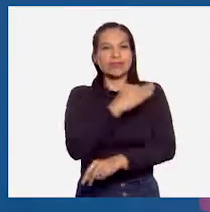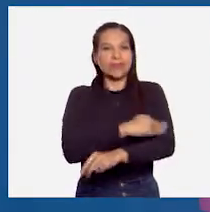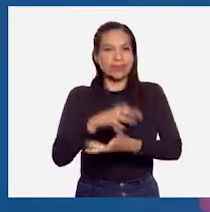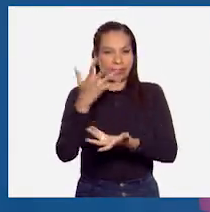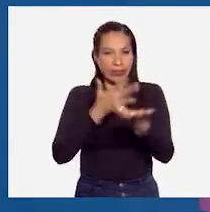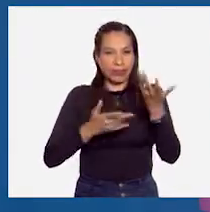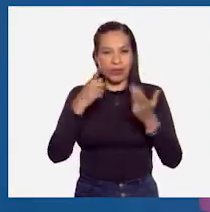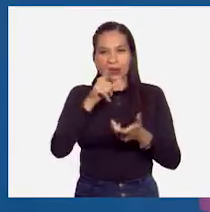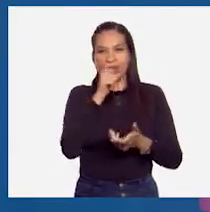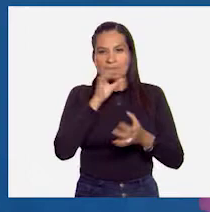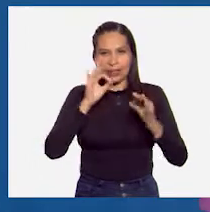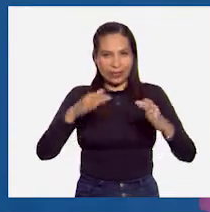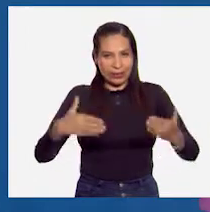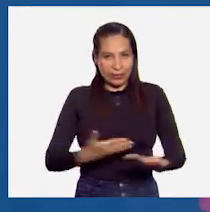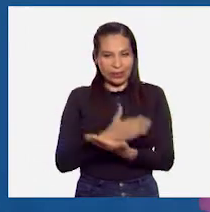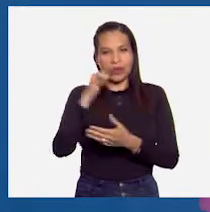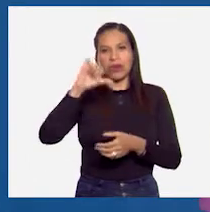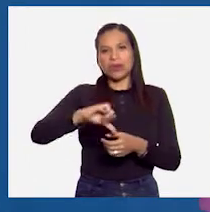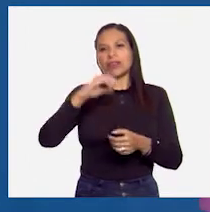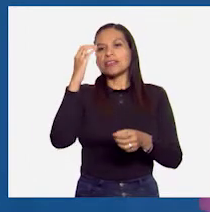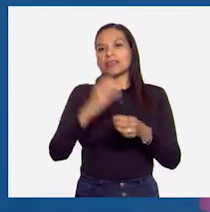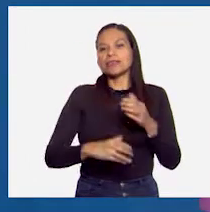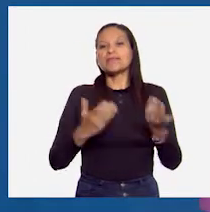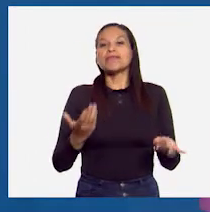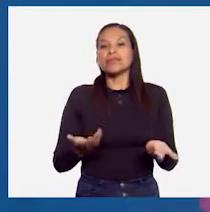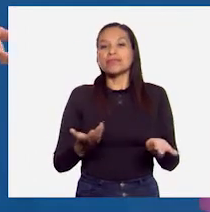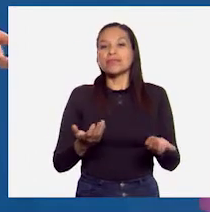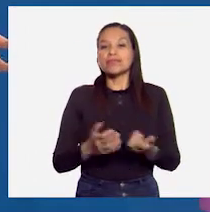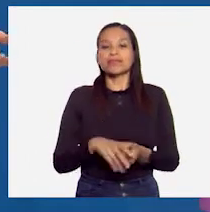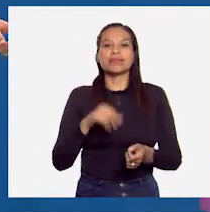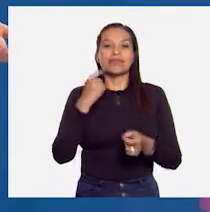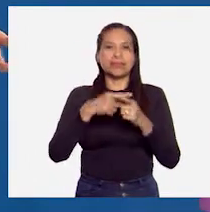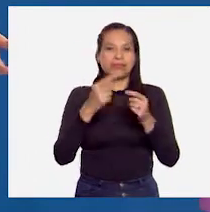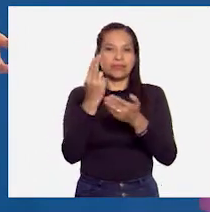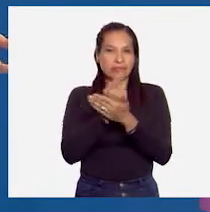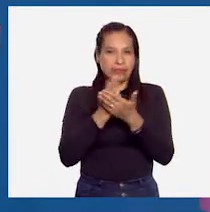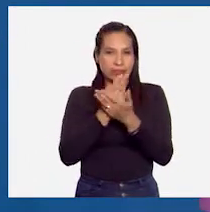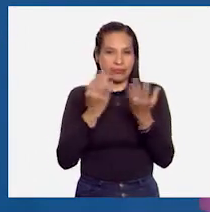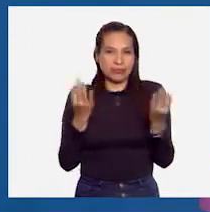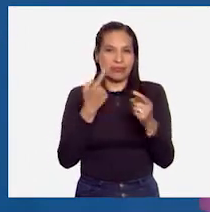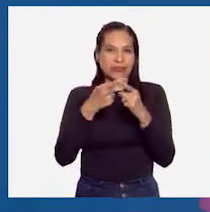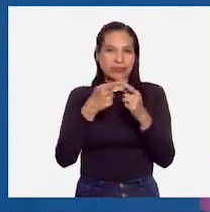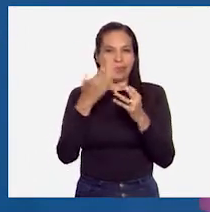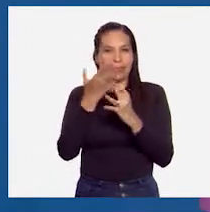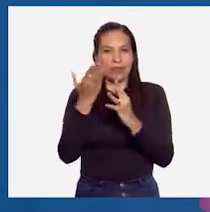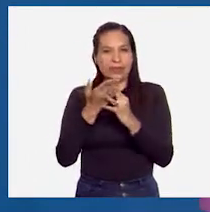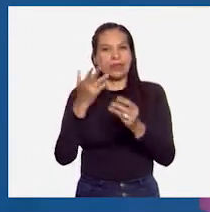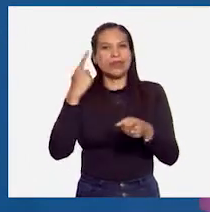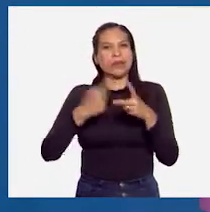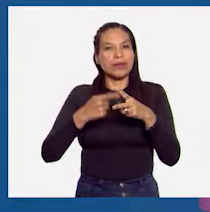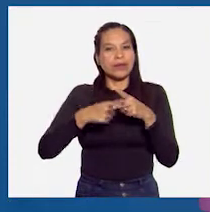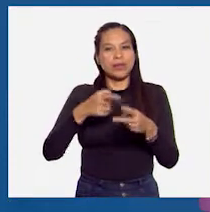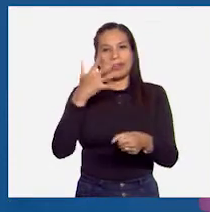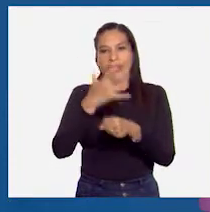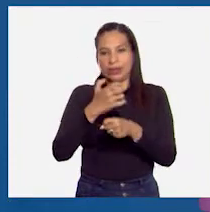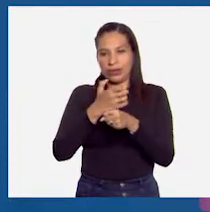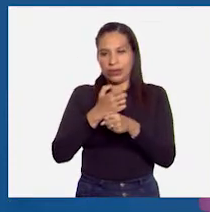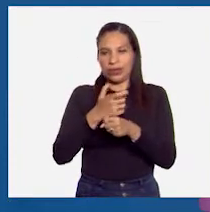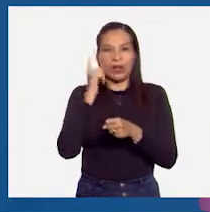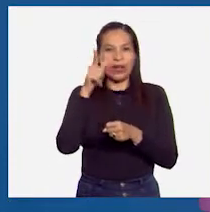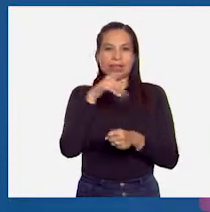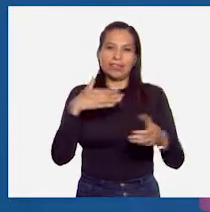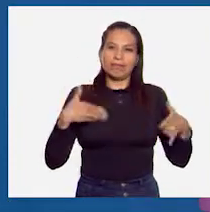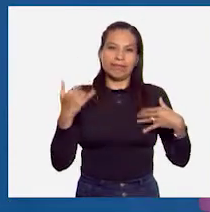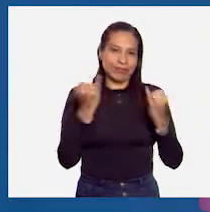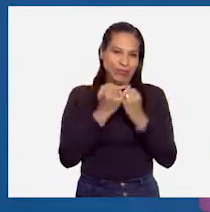familia en tu lengua materna. Por hoy hemos terminado con los mandalas y las fracciones de matemáticas de quinto grado. Y espero lo